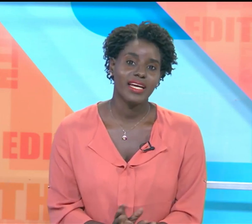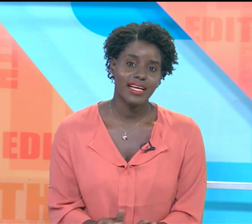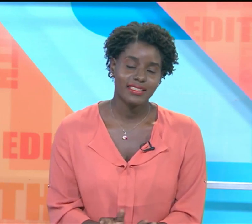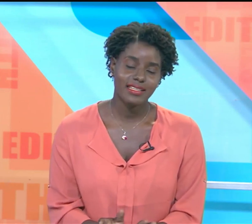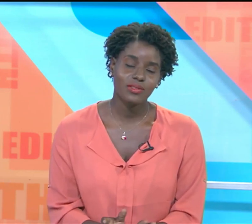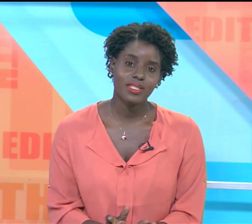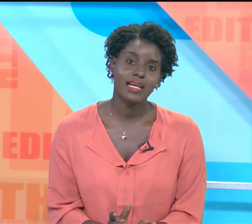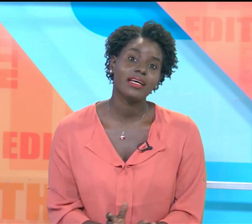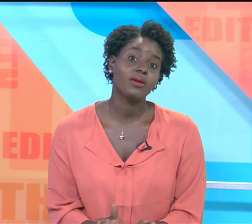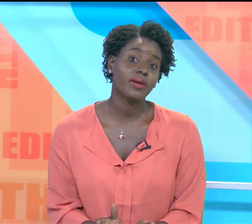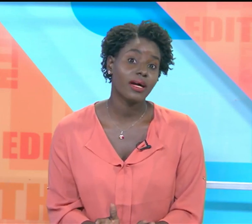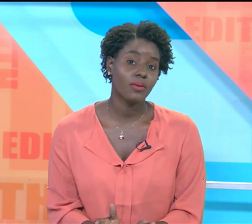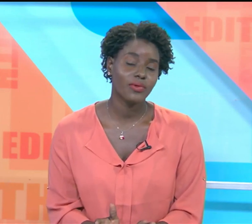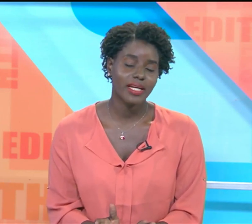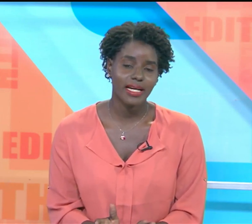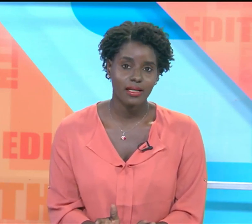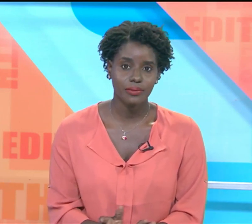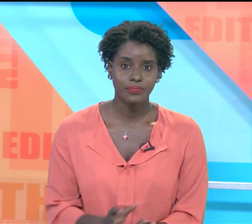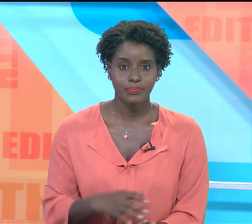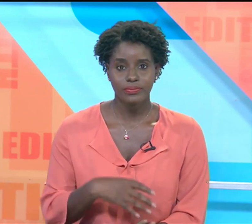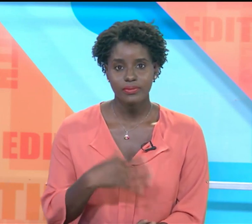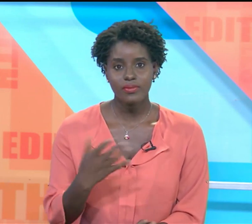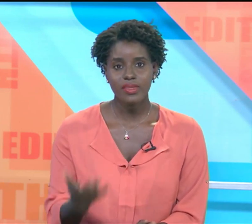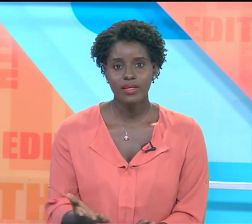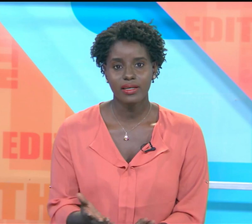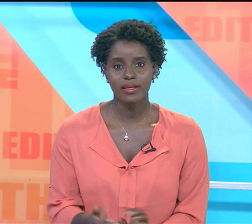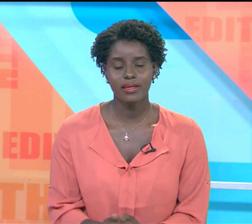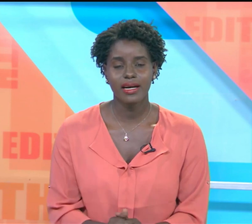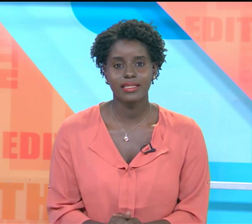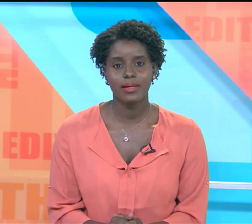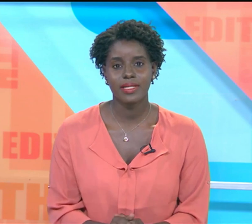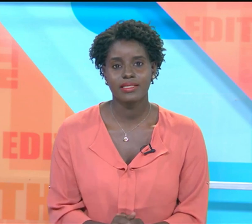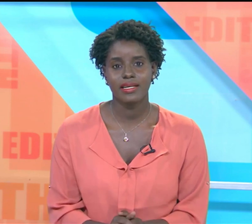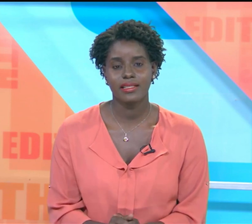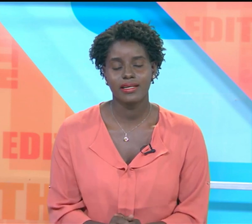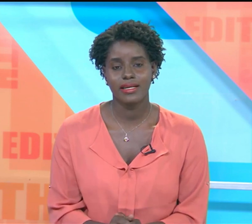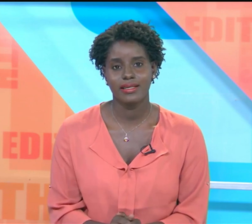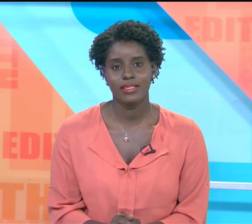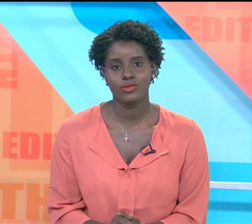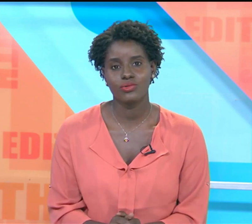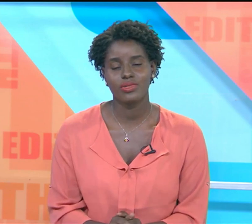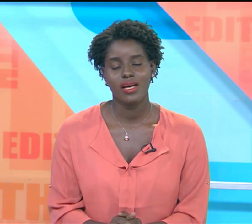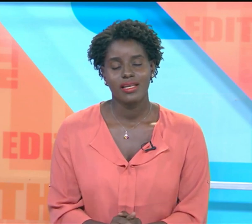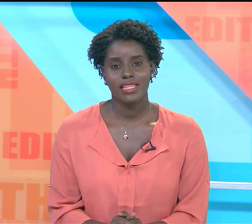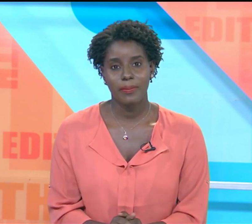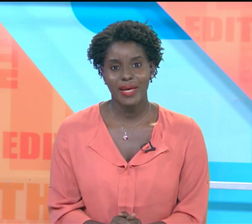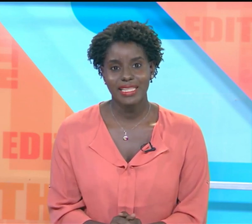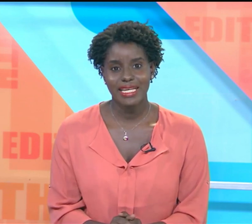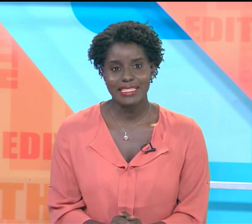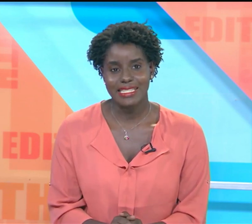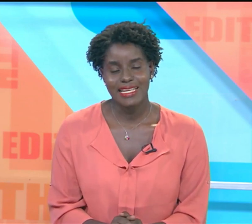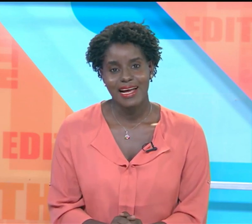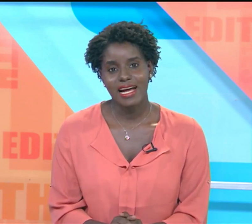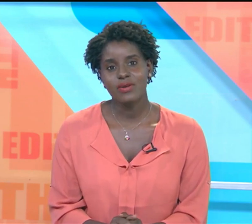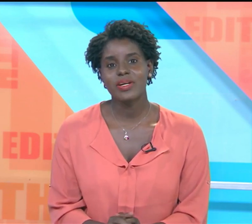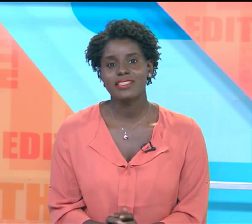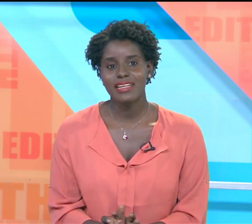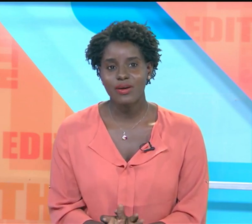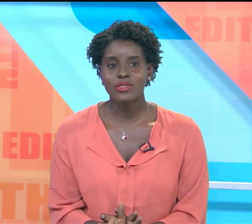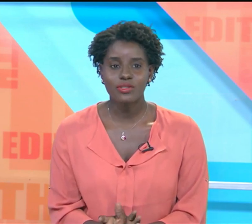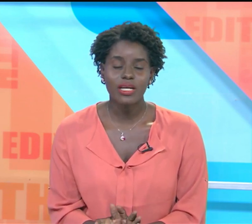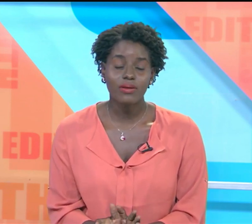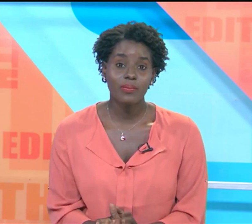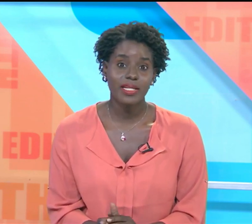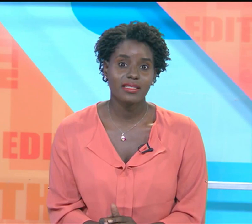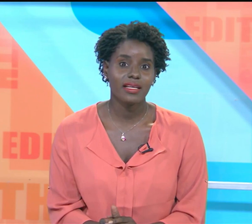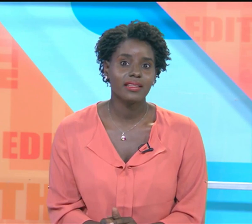en las redes sociales y es lo que ha comunicado a través de sus dependencias. Algo que se